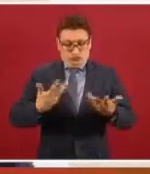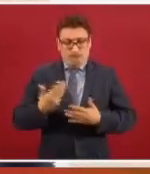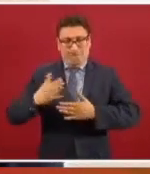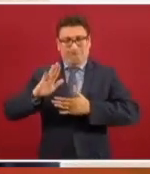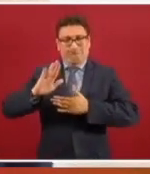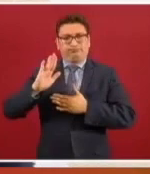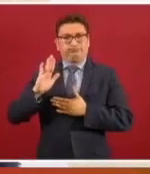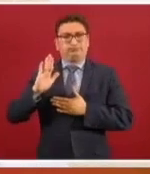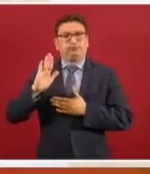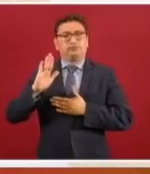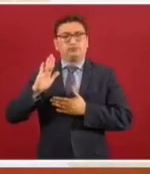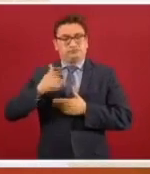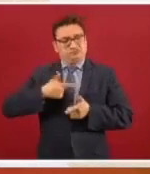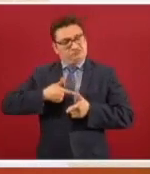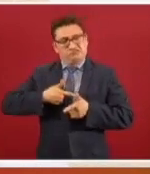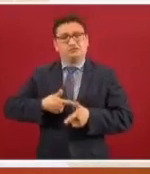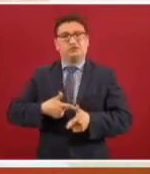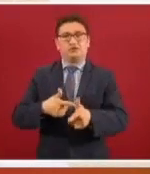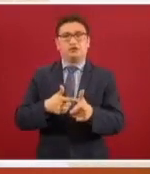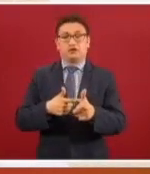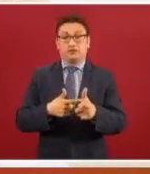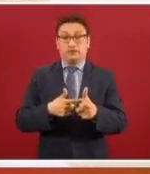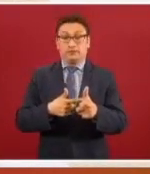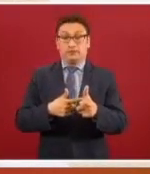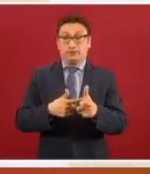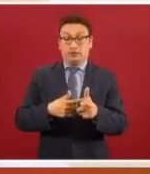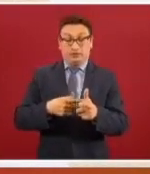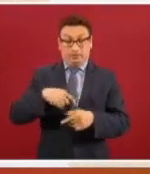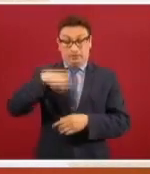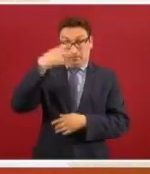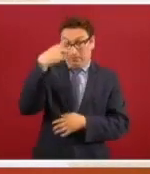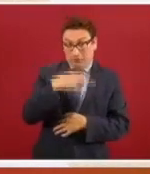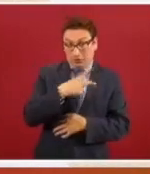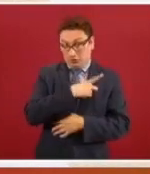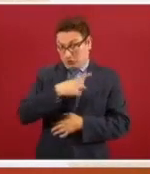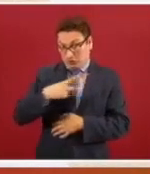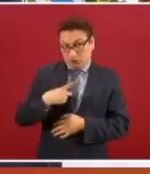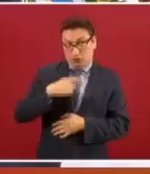de no aumentar la deuda pública.